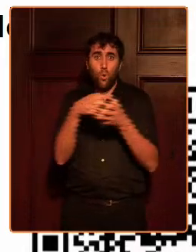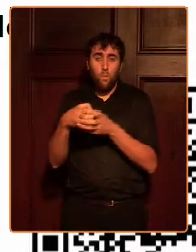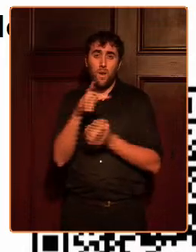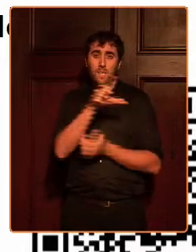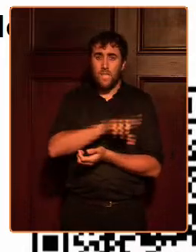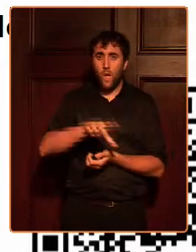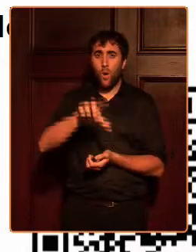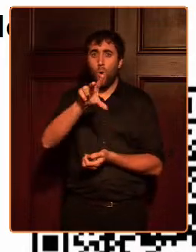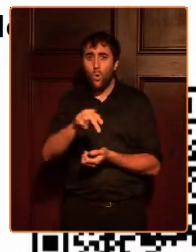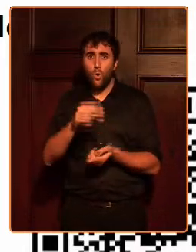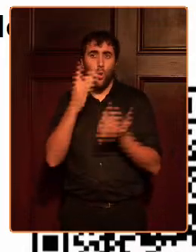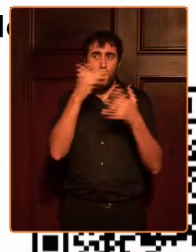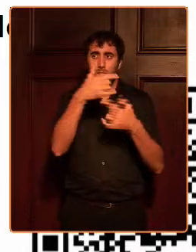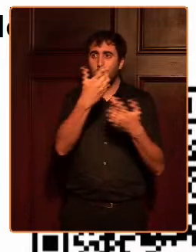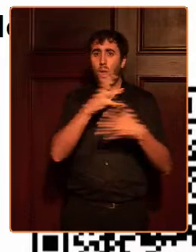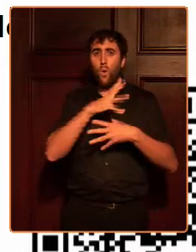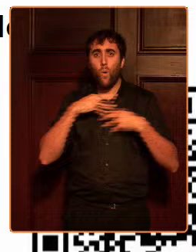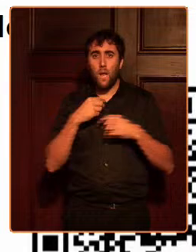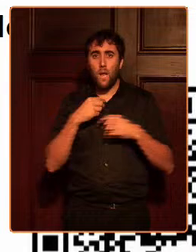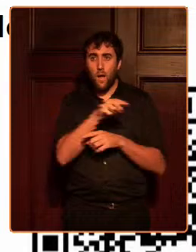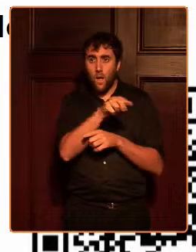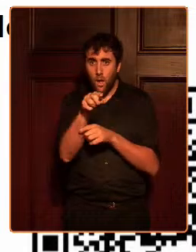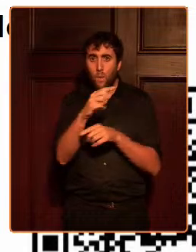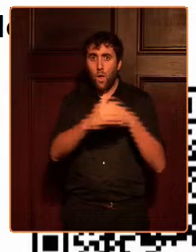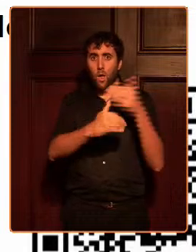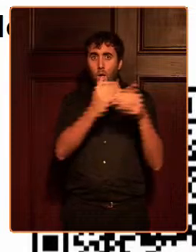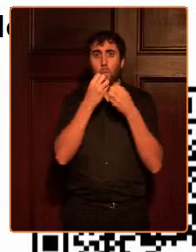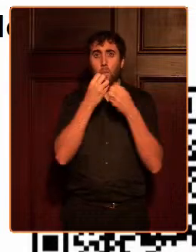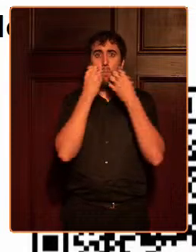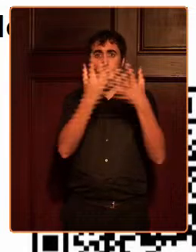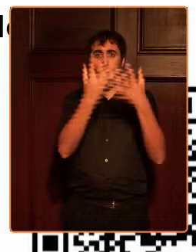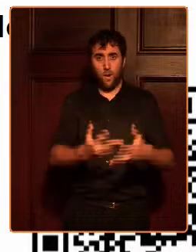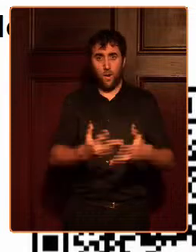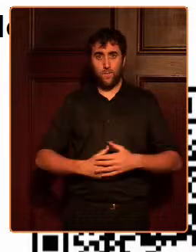educativa, genere más fortalezas en ese aspecto.